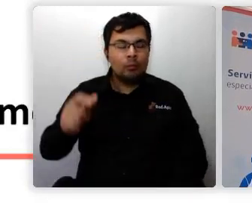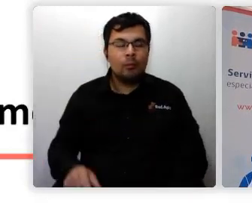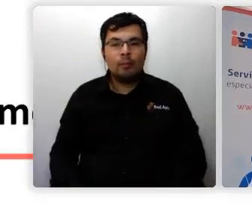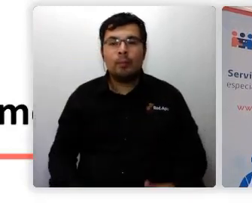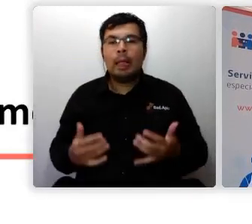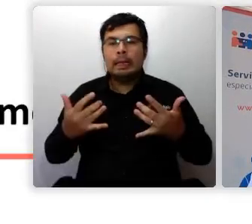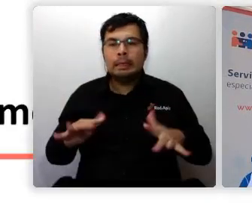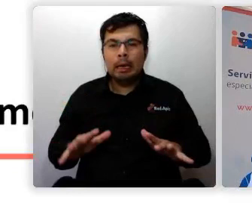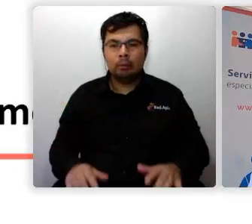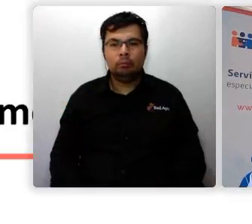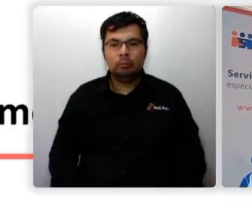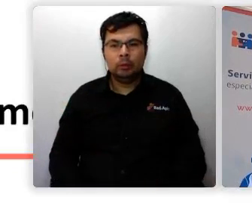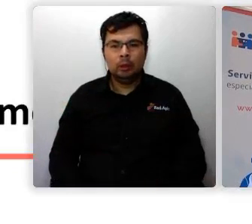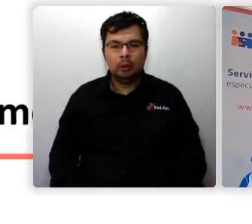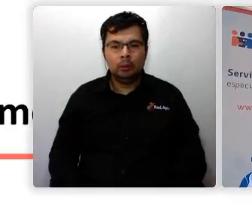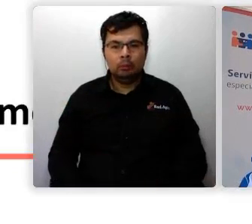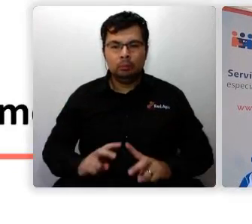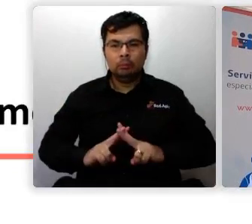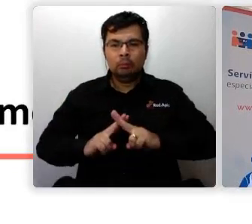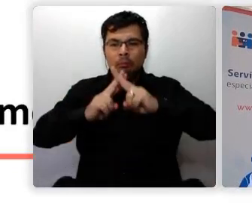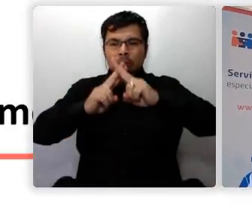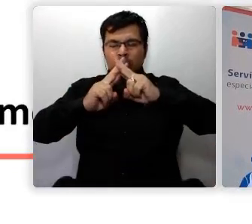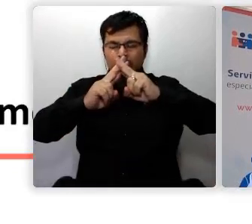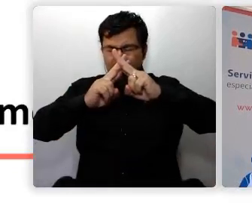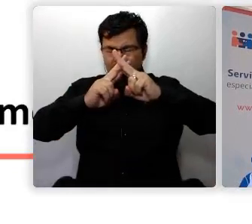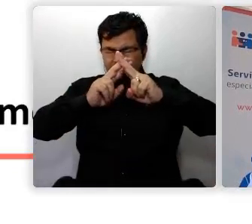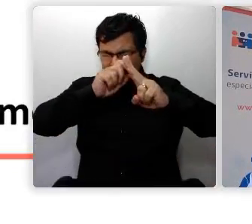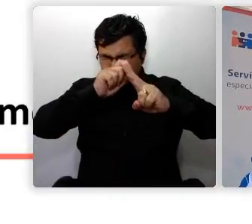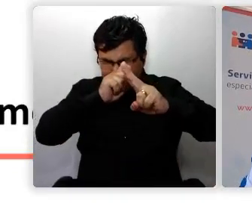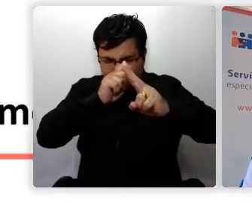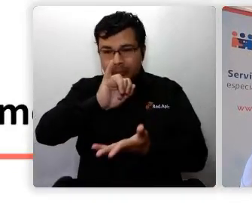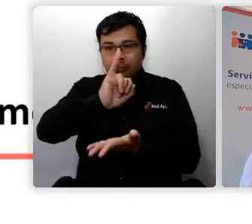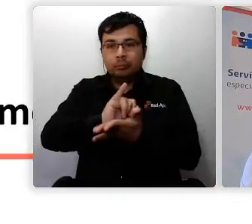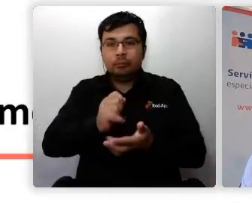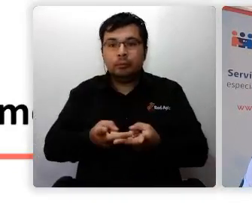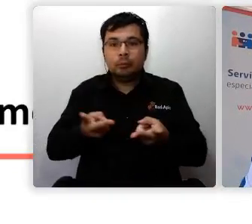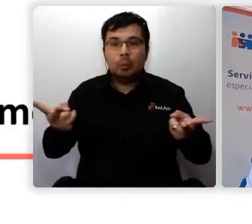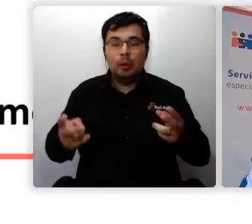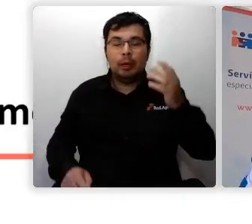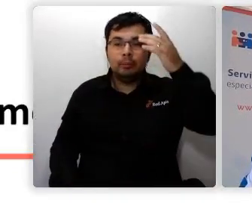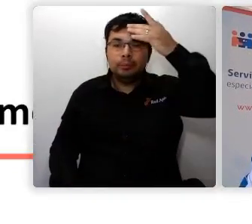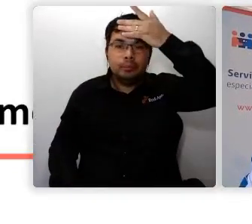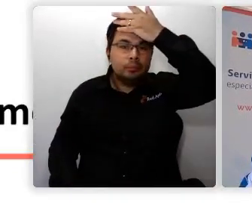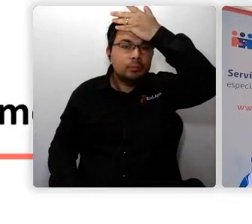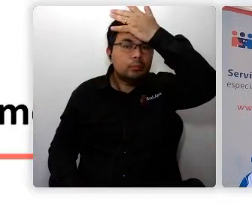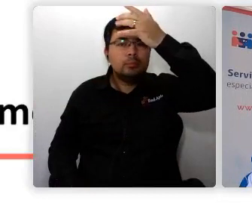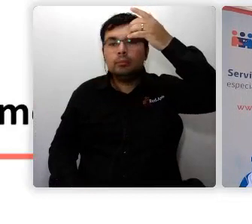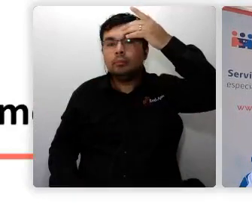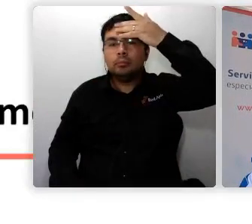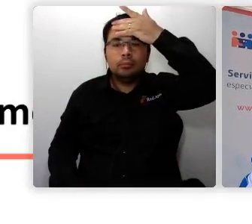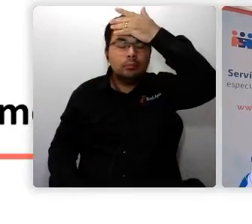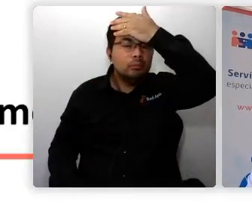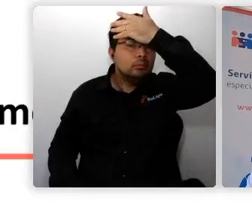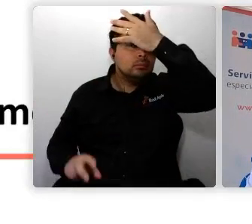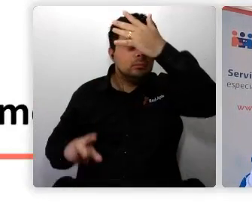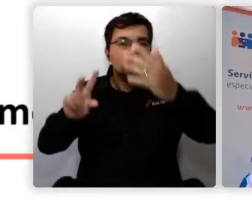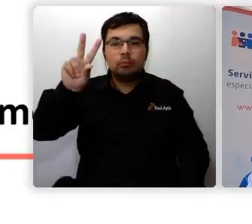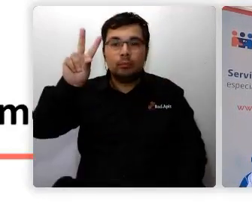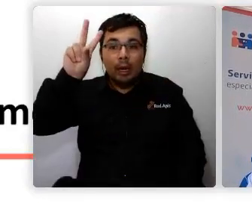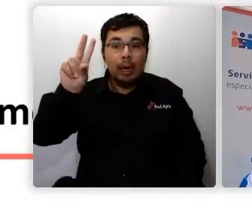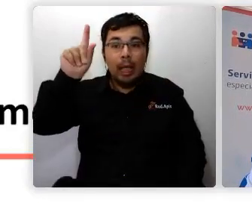bastante armados como una institución pública nueva, y la idea es que empezamos a despegar ya, o sea, a hacernos conocidos, que la